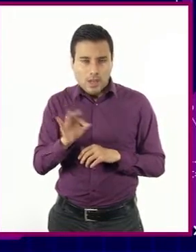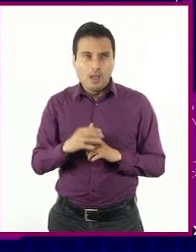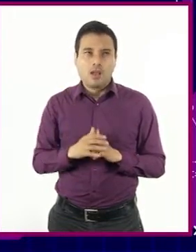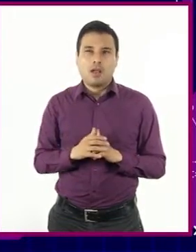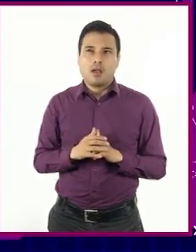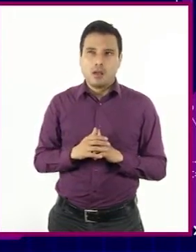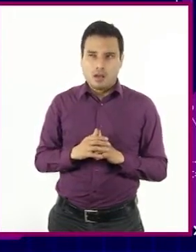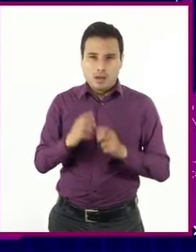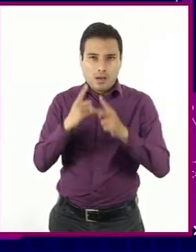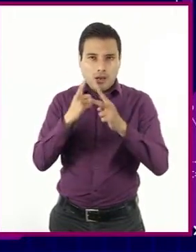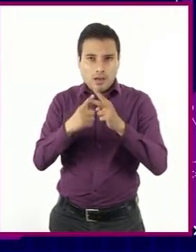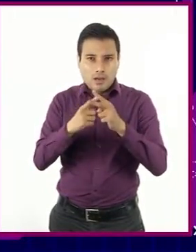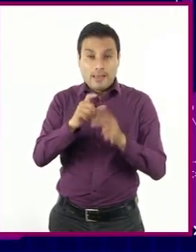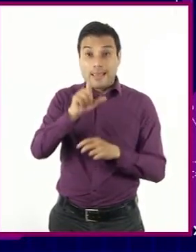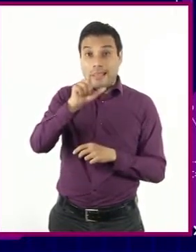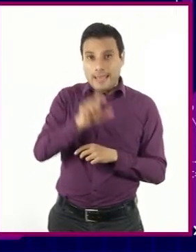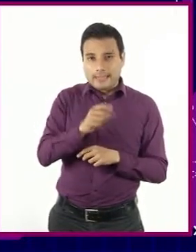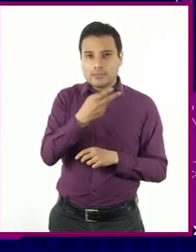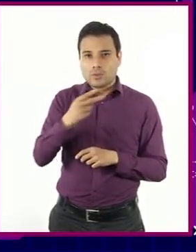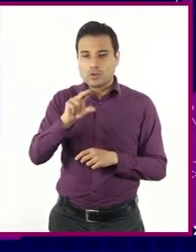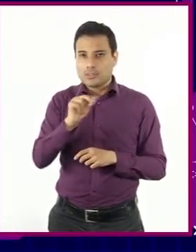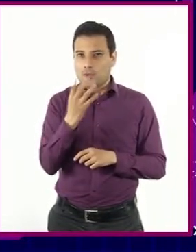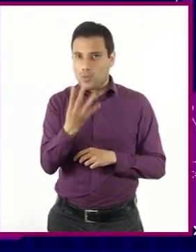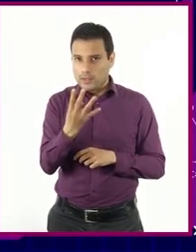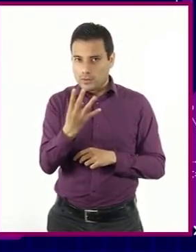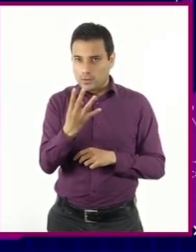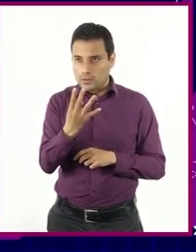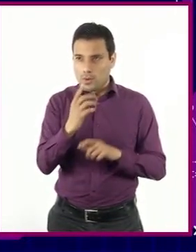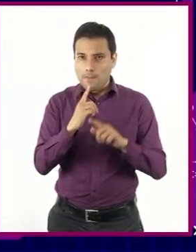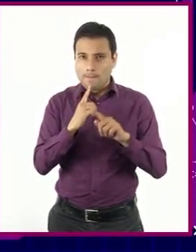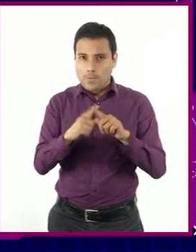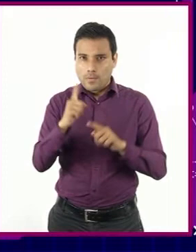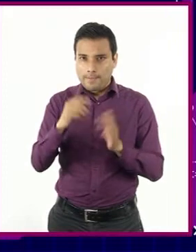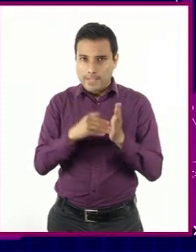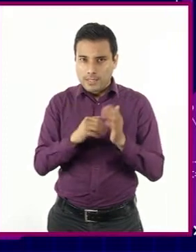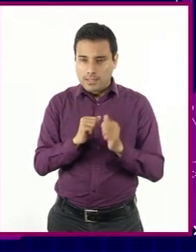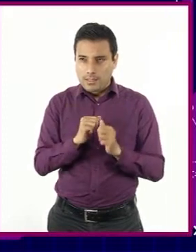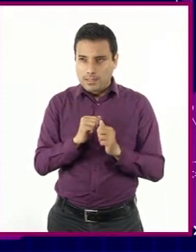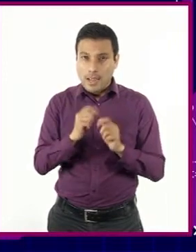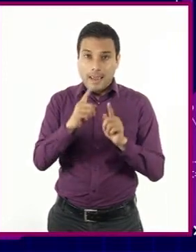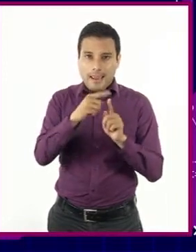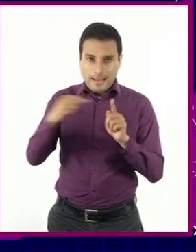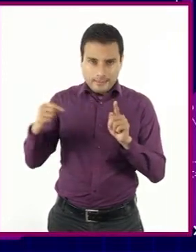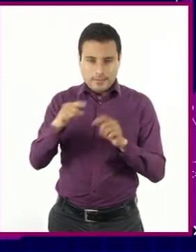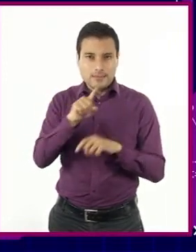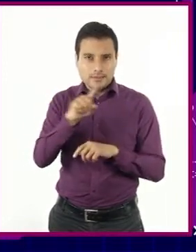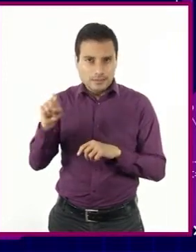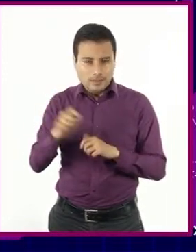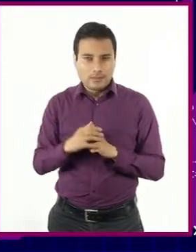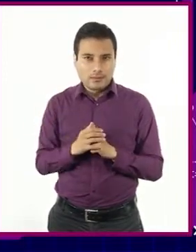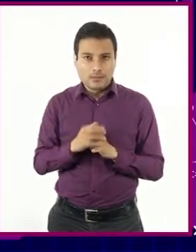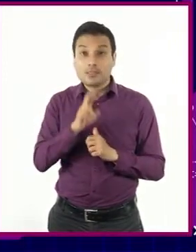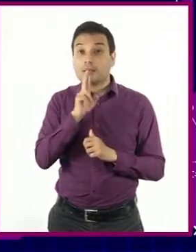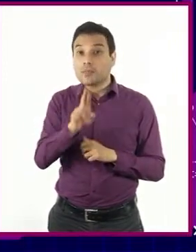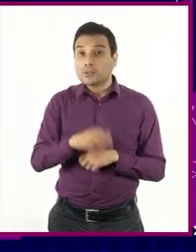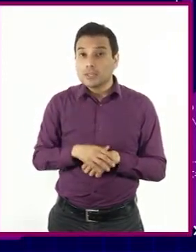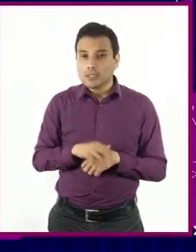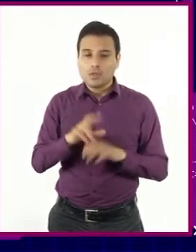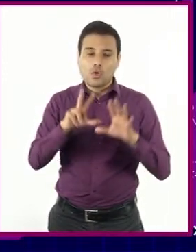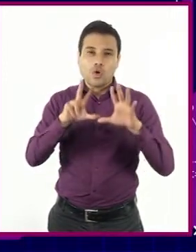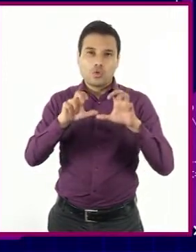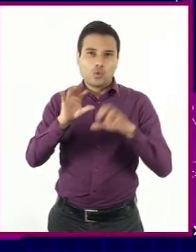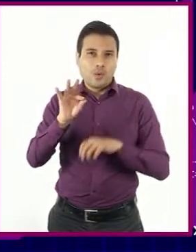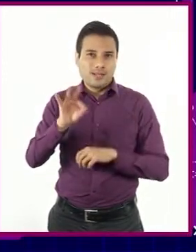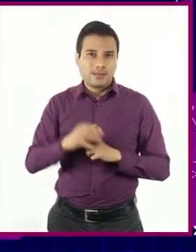se resuelve X es igual a 84 por 1,000 entre 100, que es igual a